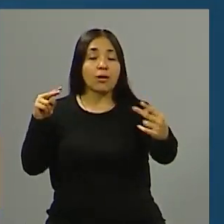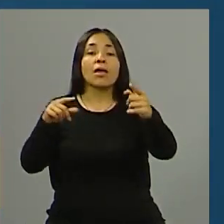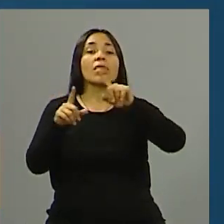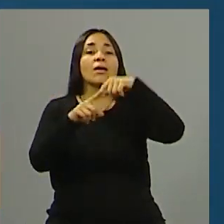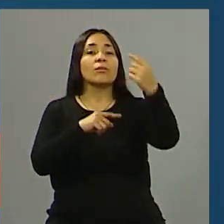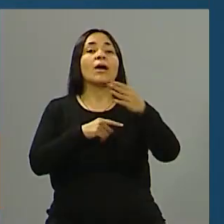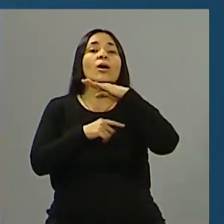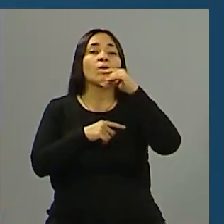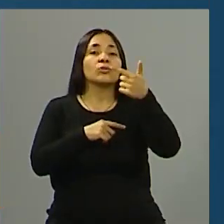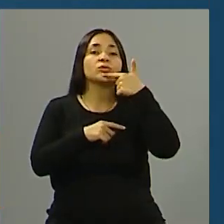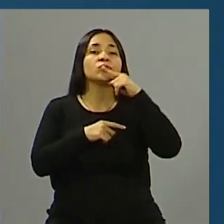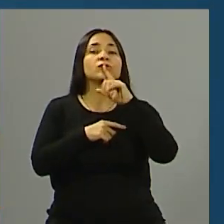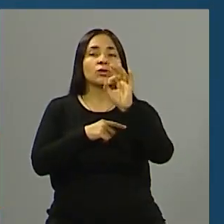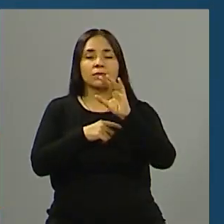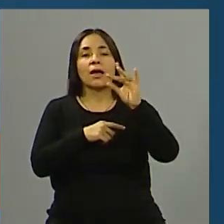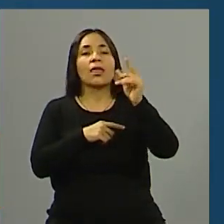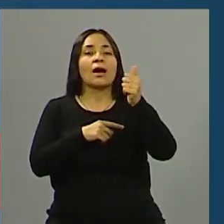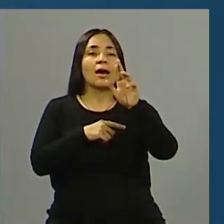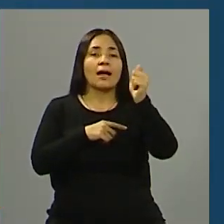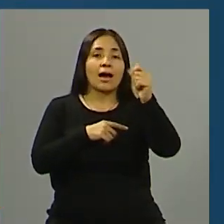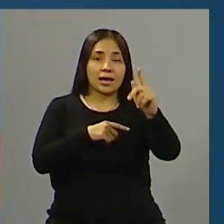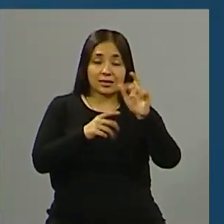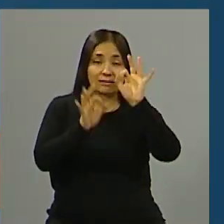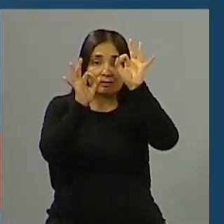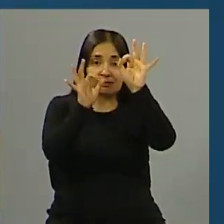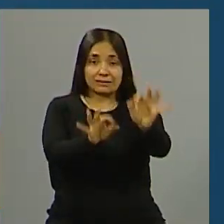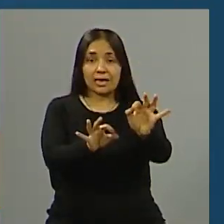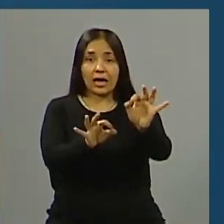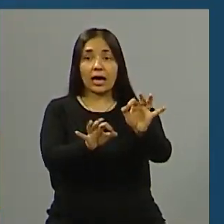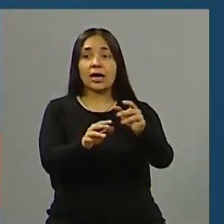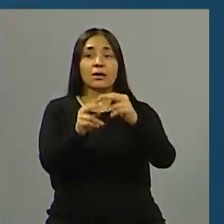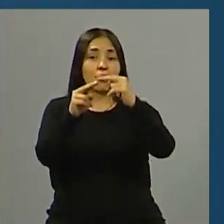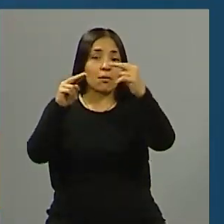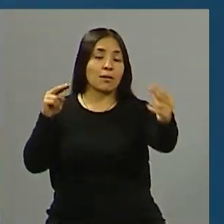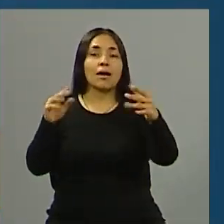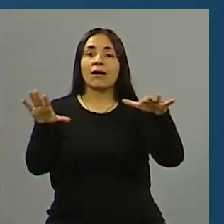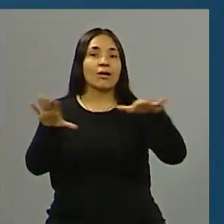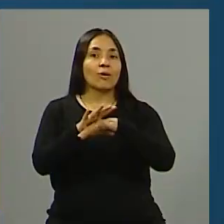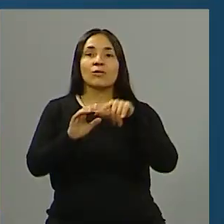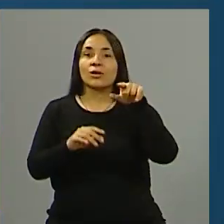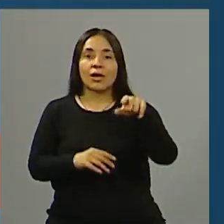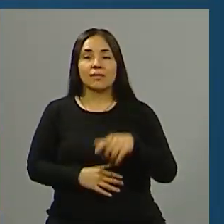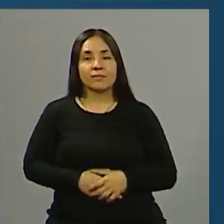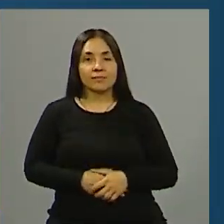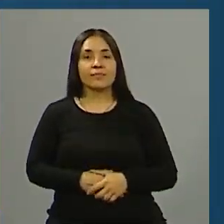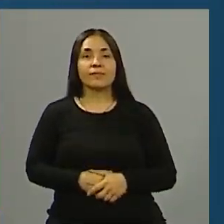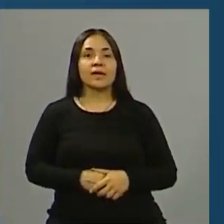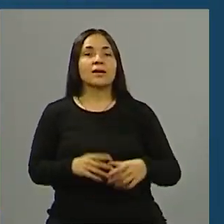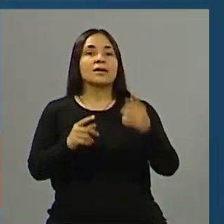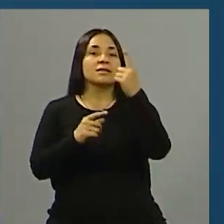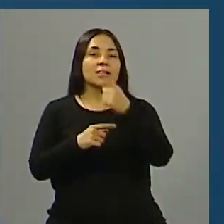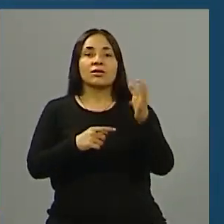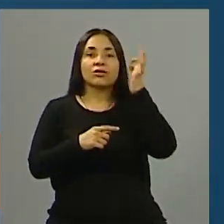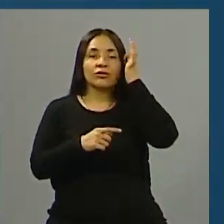Arac, que la verdad, sorprendentemente, Justo de Arac está a 130